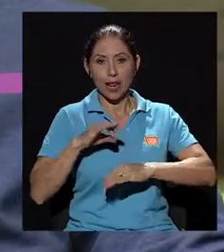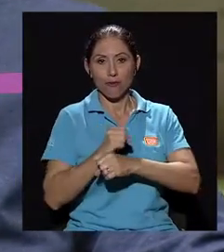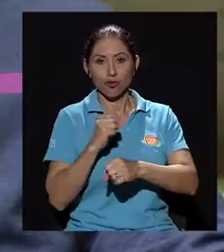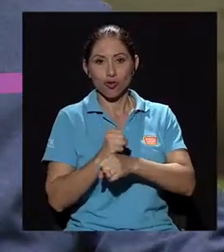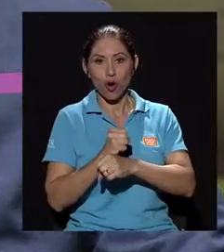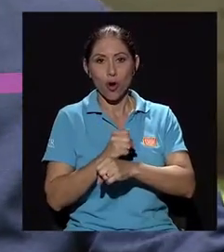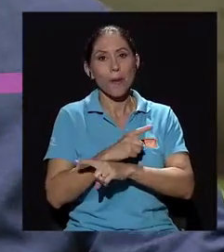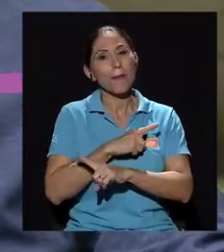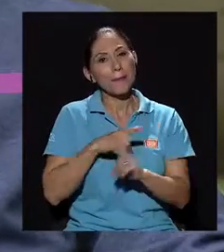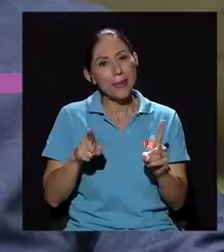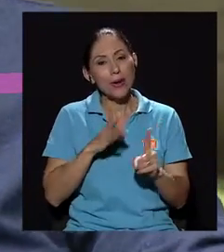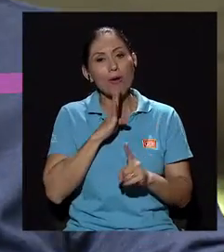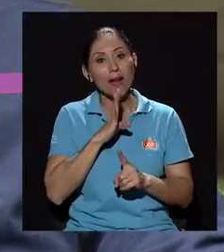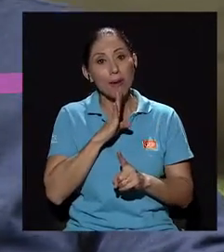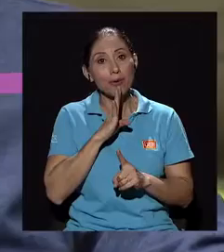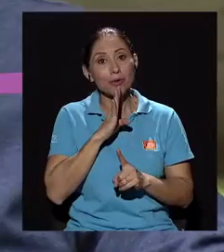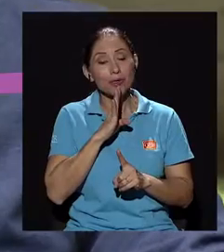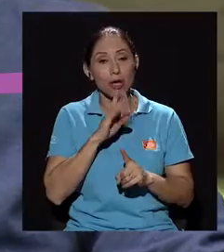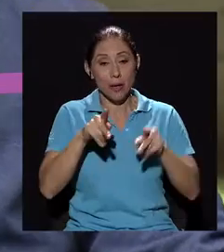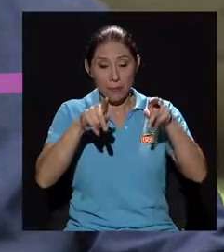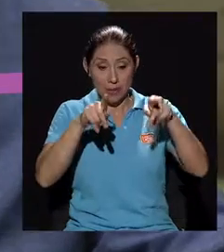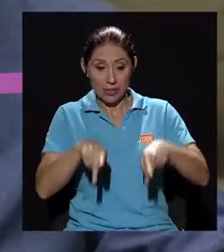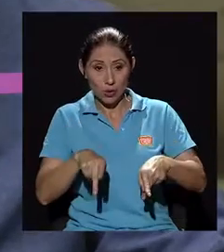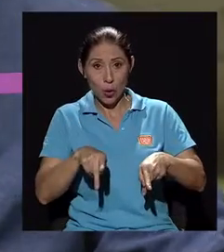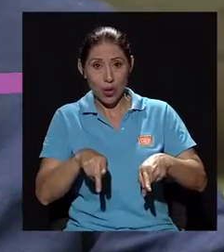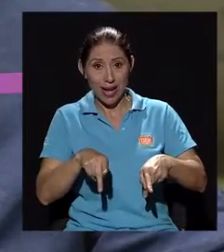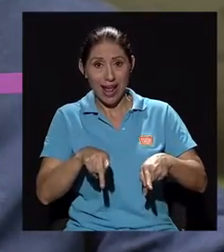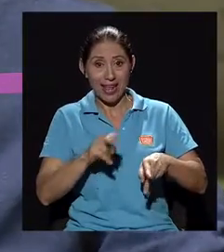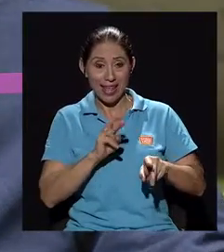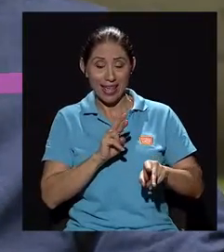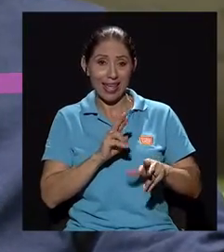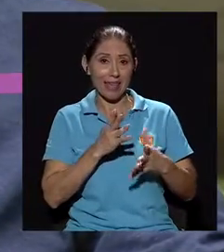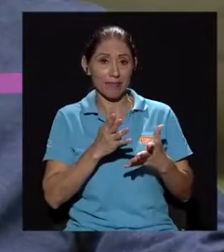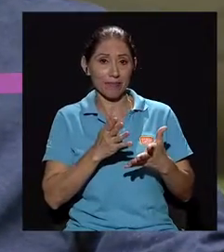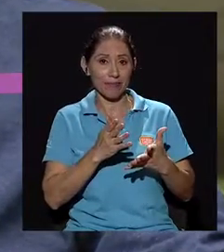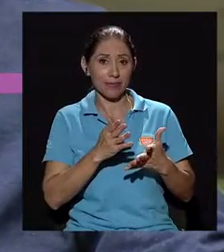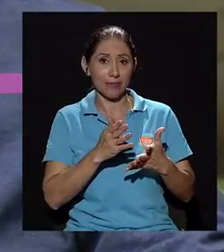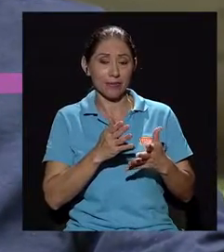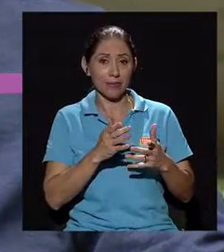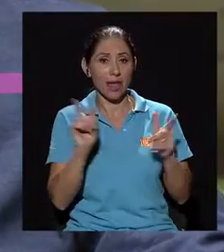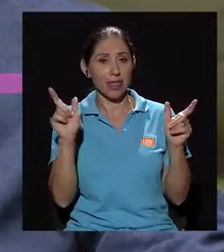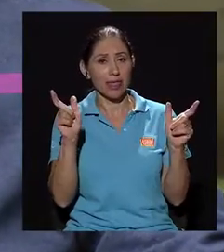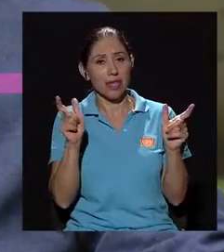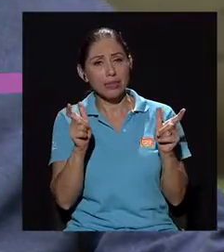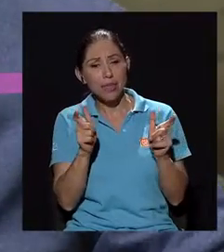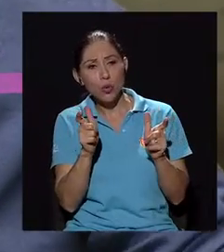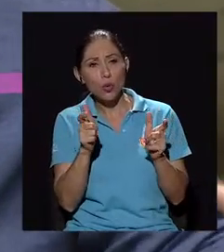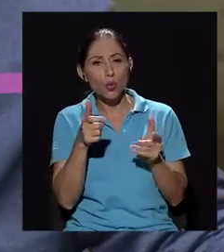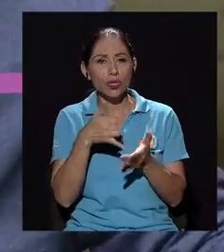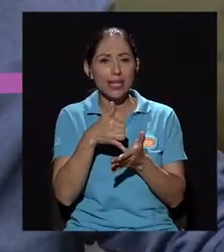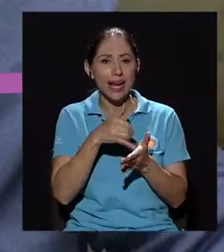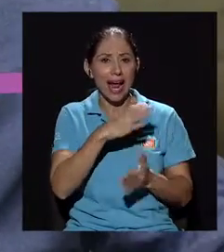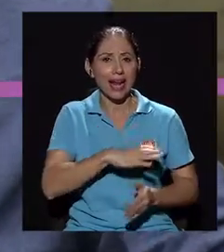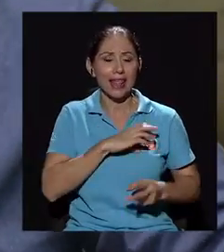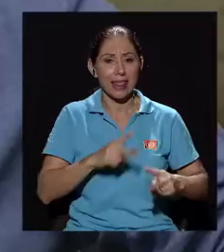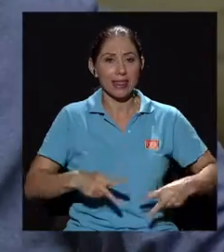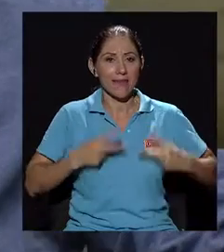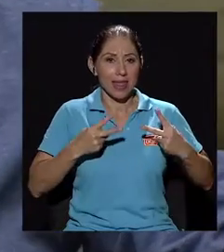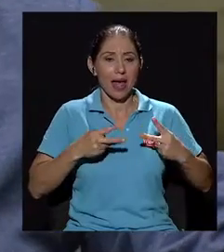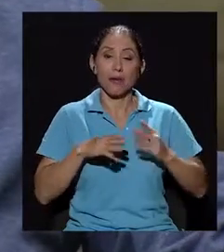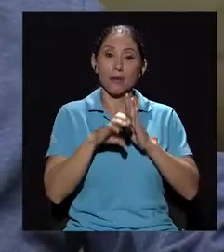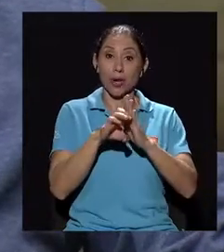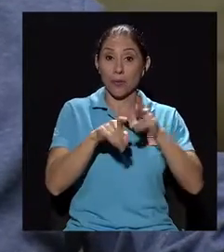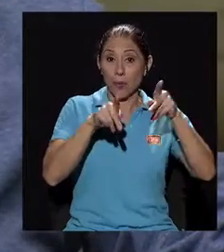se disminuye la calidad de vida de una persona que eventualmente, digamos, se presta,